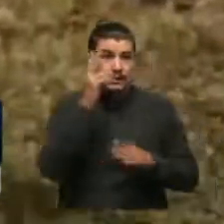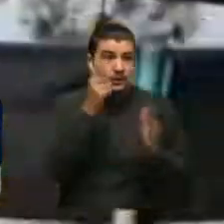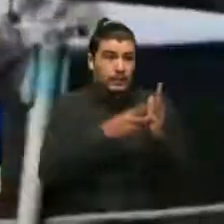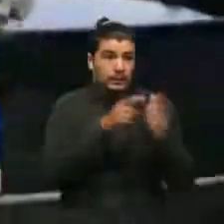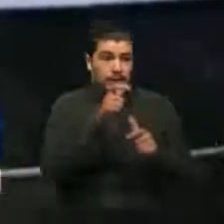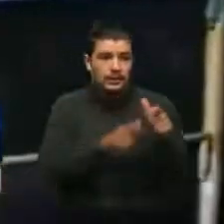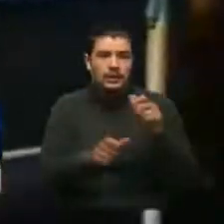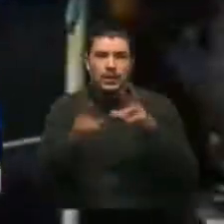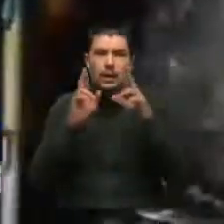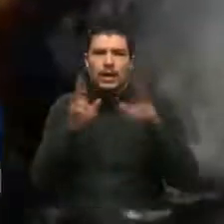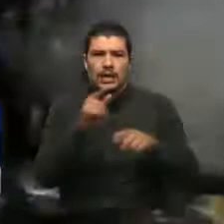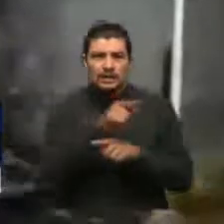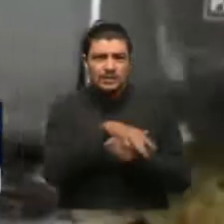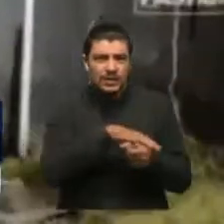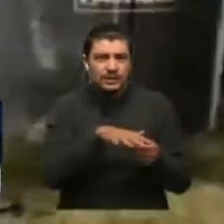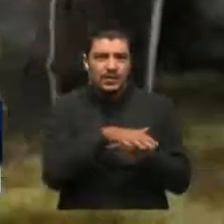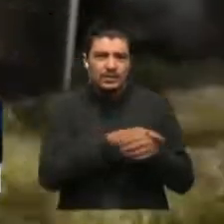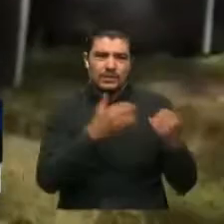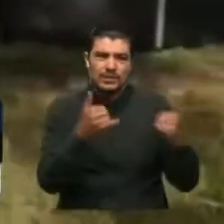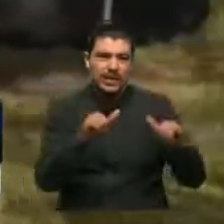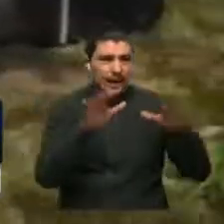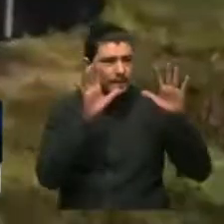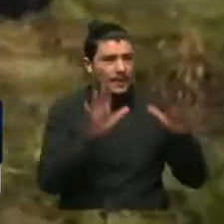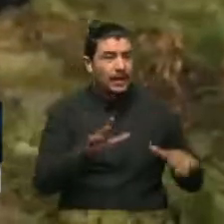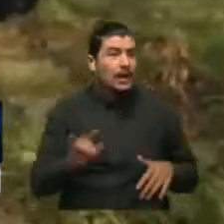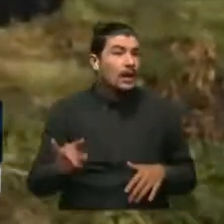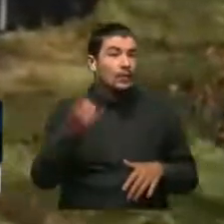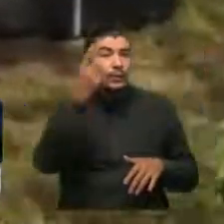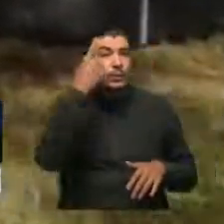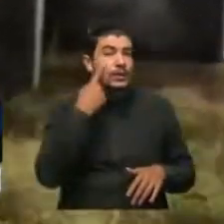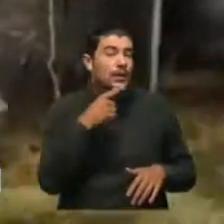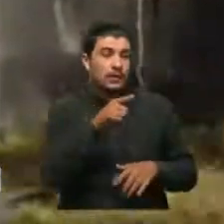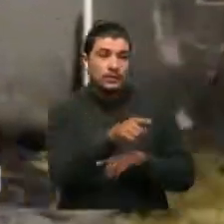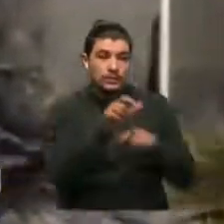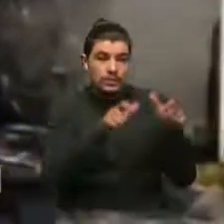esperan que estos atentados cesen y que algún día puedan vivir en paz.